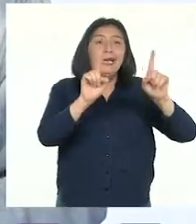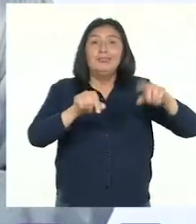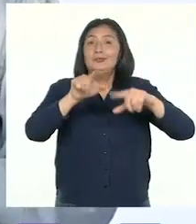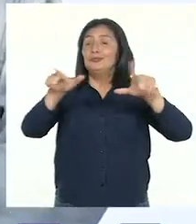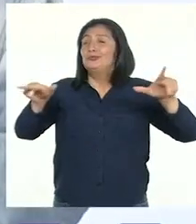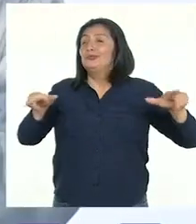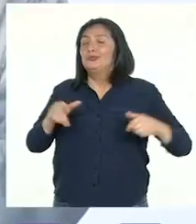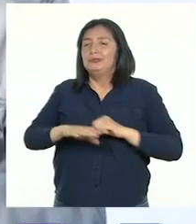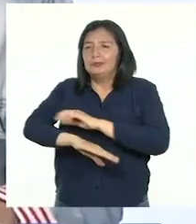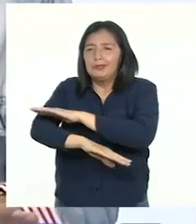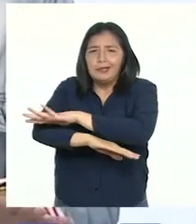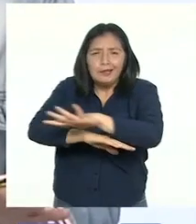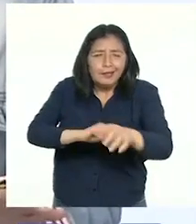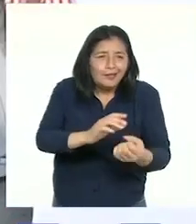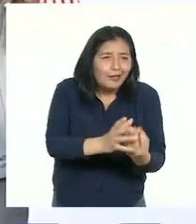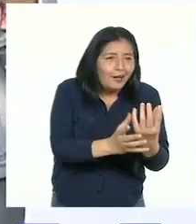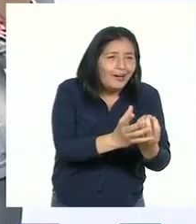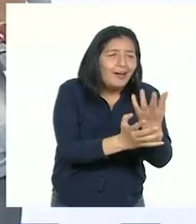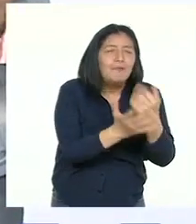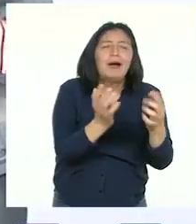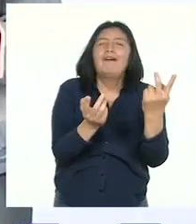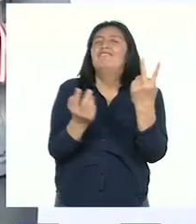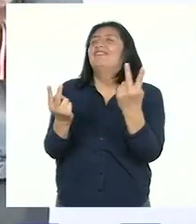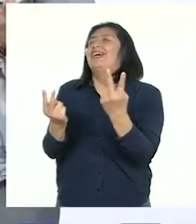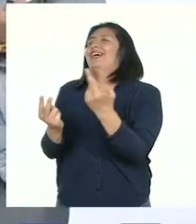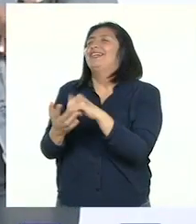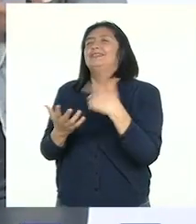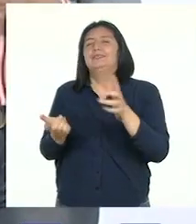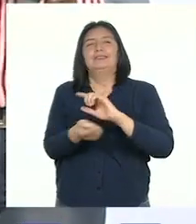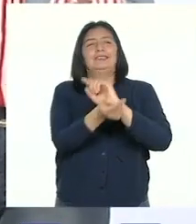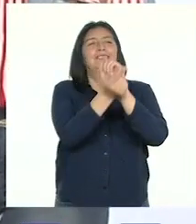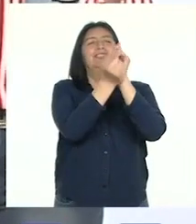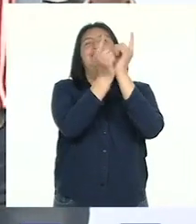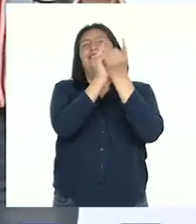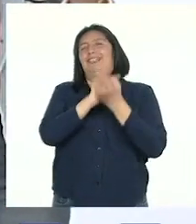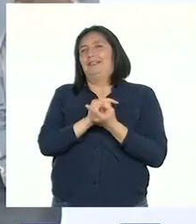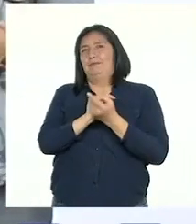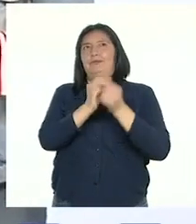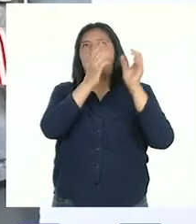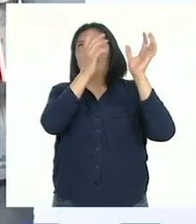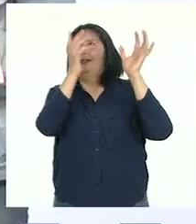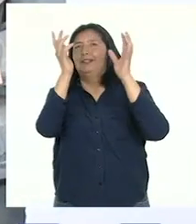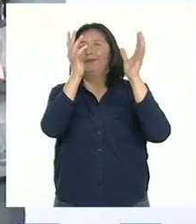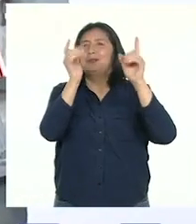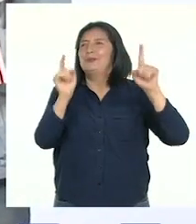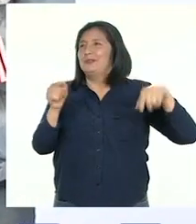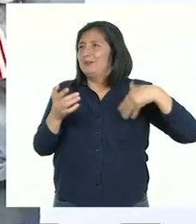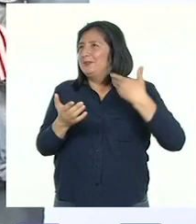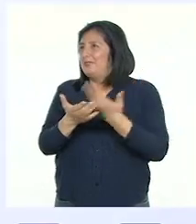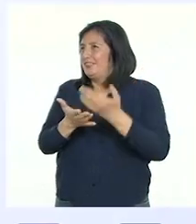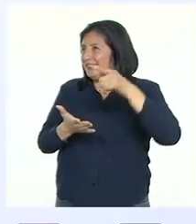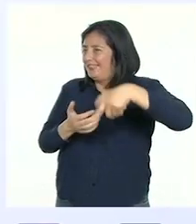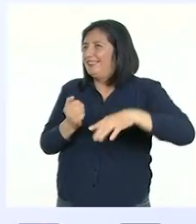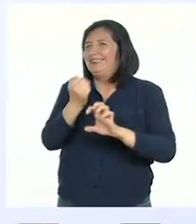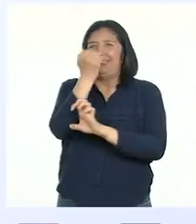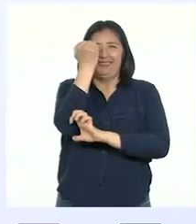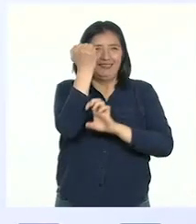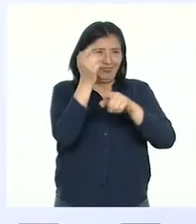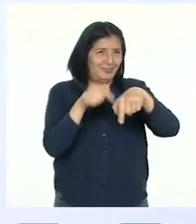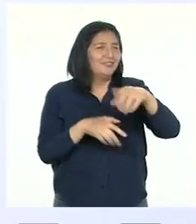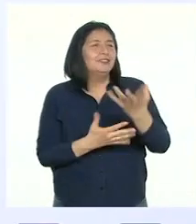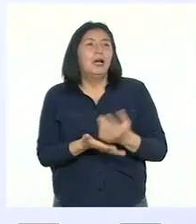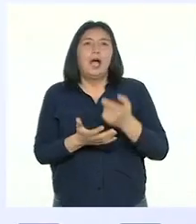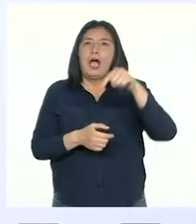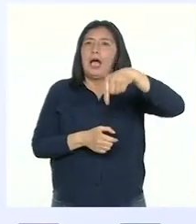país los campos se pondrán más verdes aún. Tiene que ver con el cambio que ocurre en el clima cuando llega esta época del año. Por